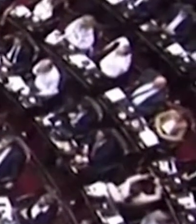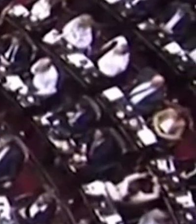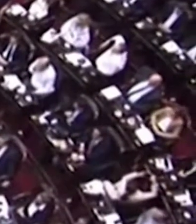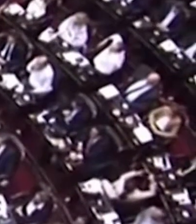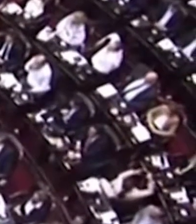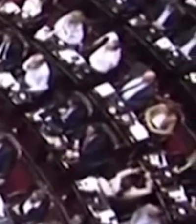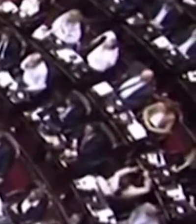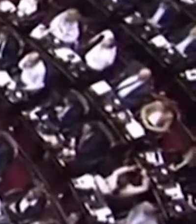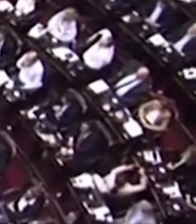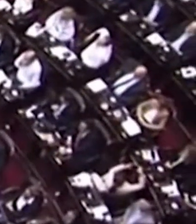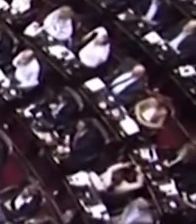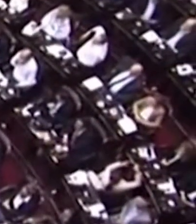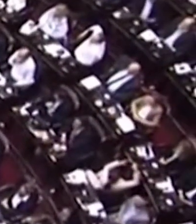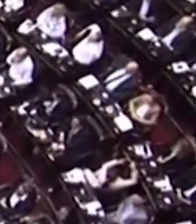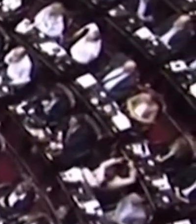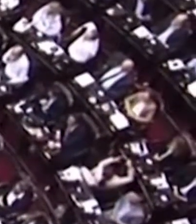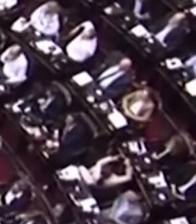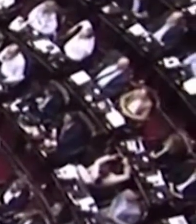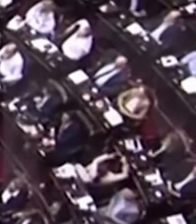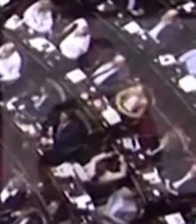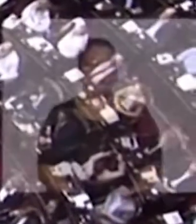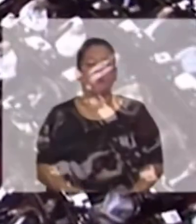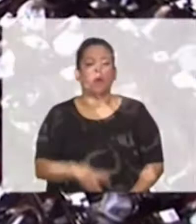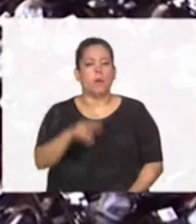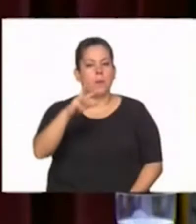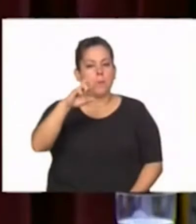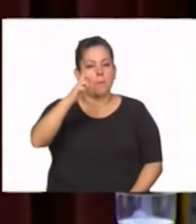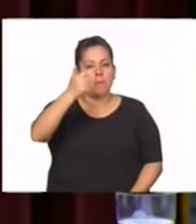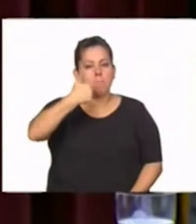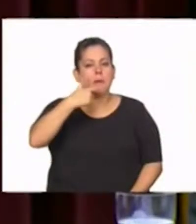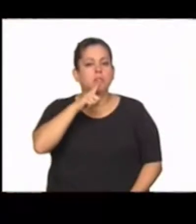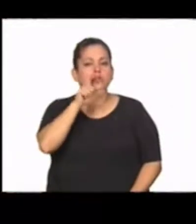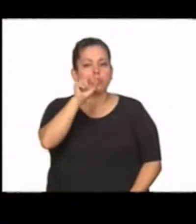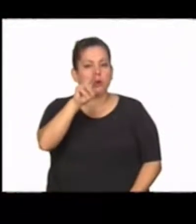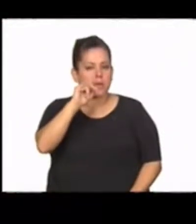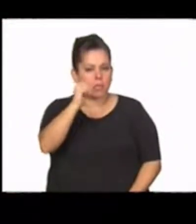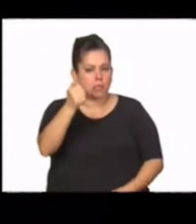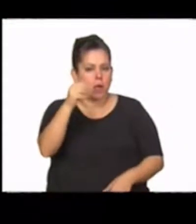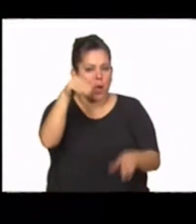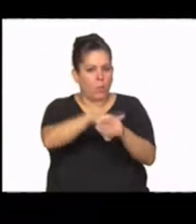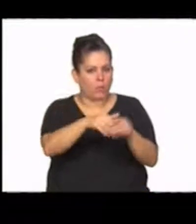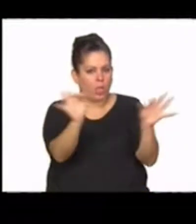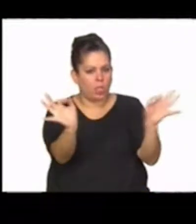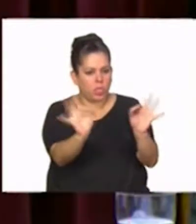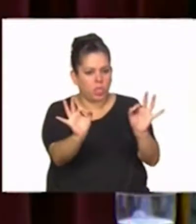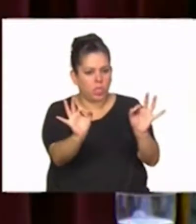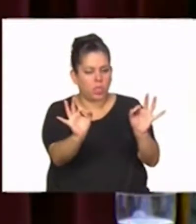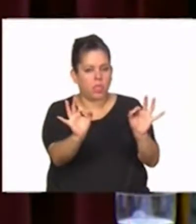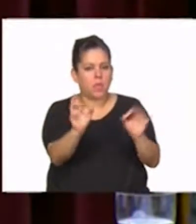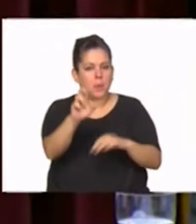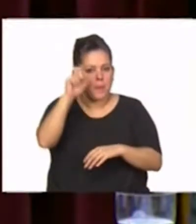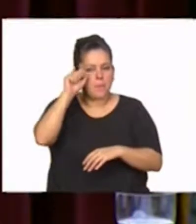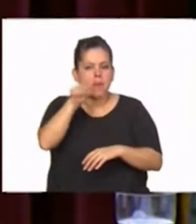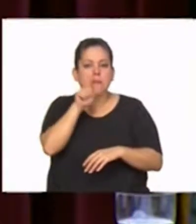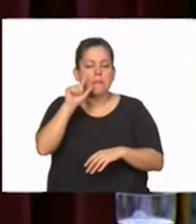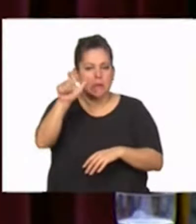después de que el Congreso lograra aprobar esta reforma, ¿no? Nos vamos a meter en lo que nos importa, podríamos decir de